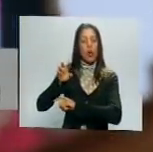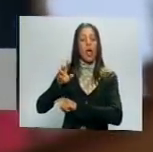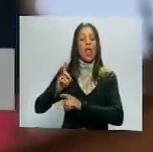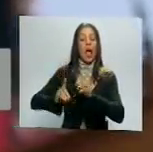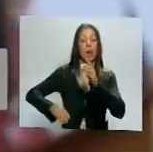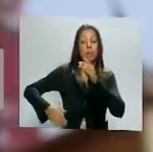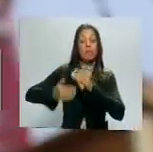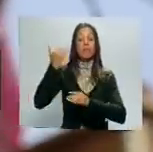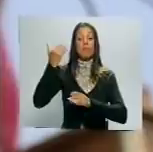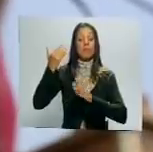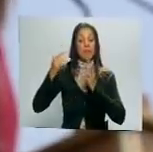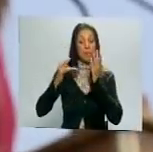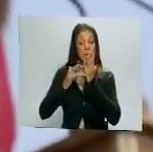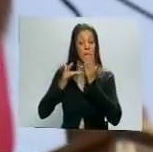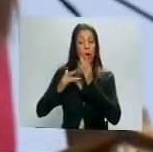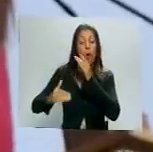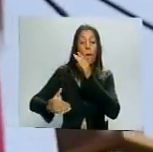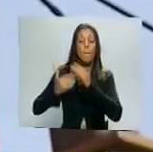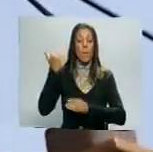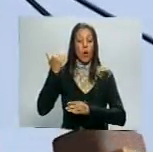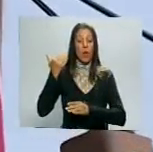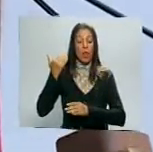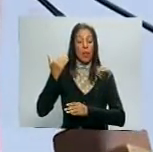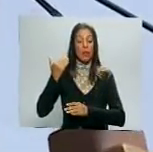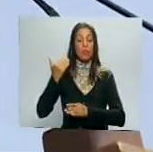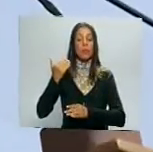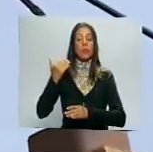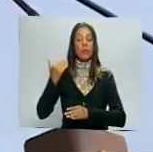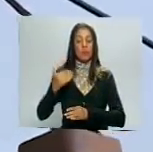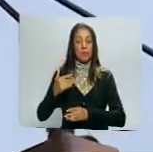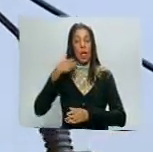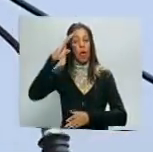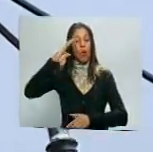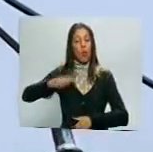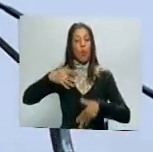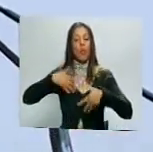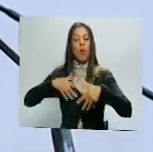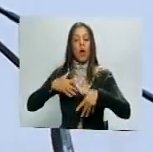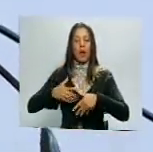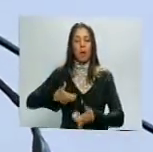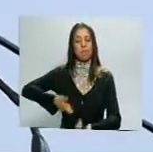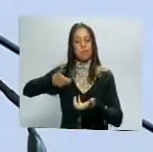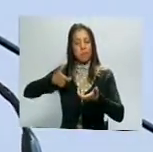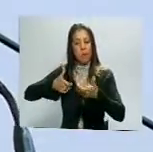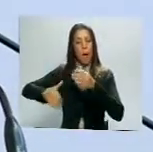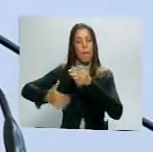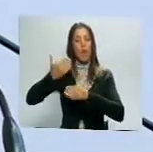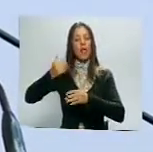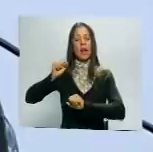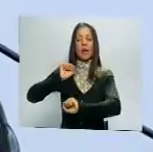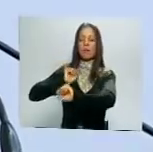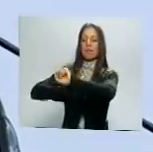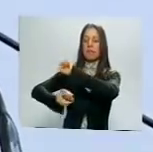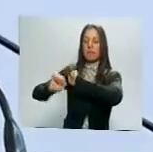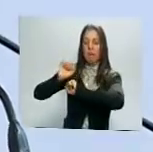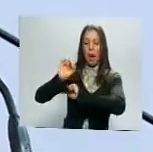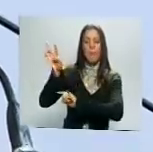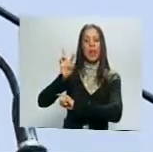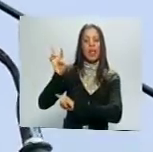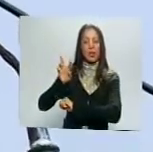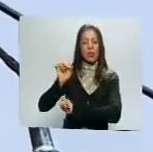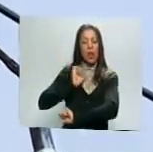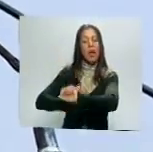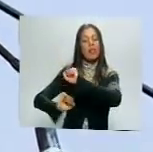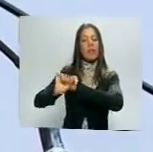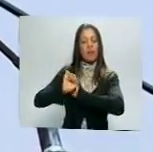Está bien dotada nuestra Fuerza Armada Nacional para defender a la República, para defender a la patria, para defender a sus